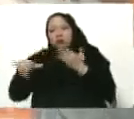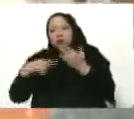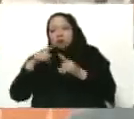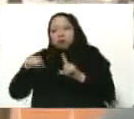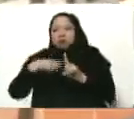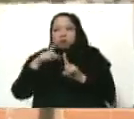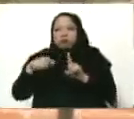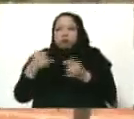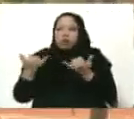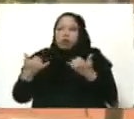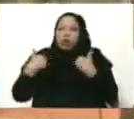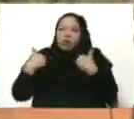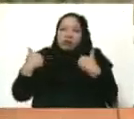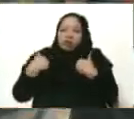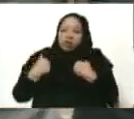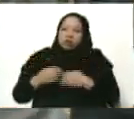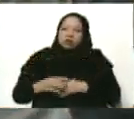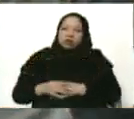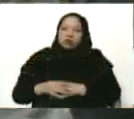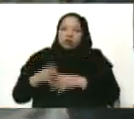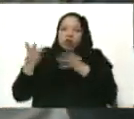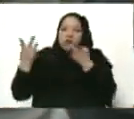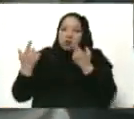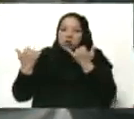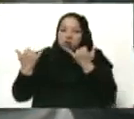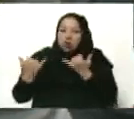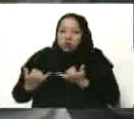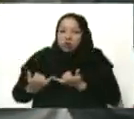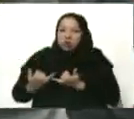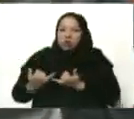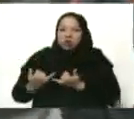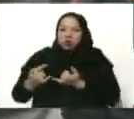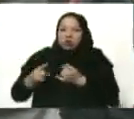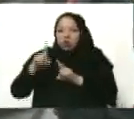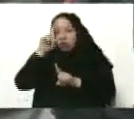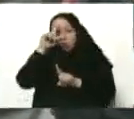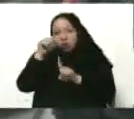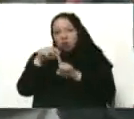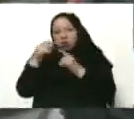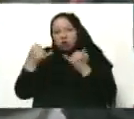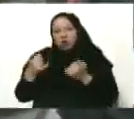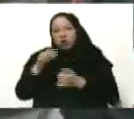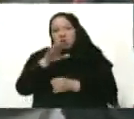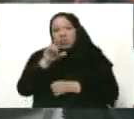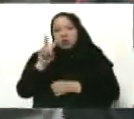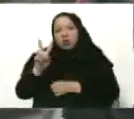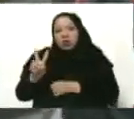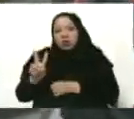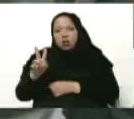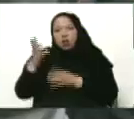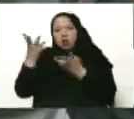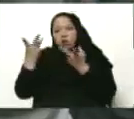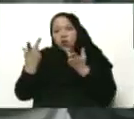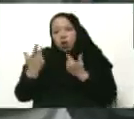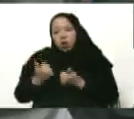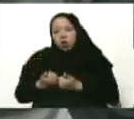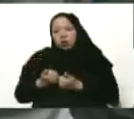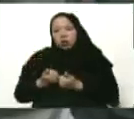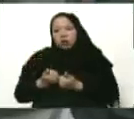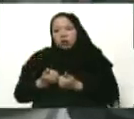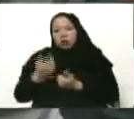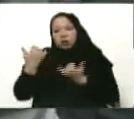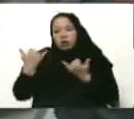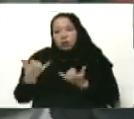estarían en alto riesgo. Más sin embargo, ahora mismo sabemos que a punto de colapso serían 52, de las cuales